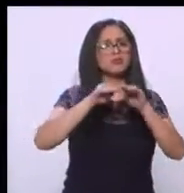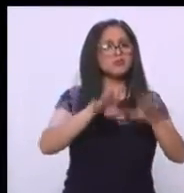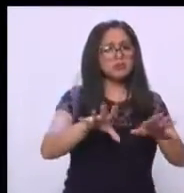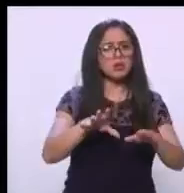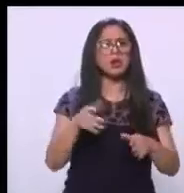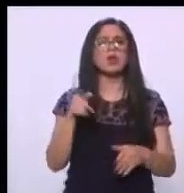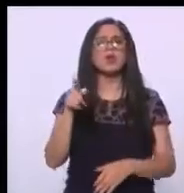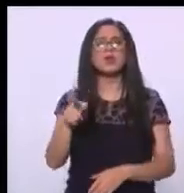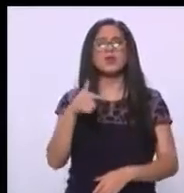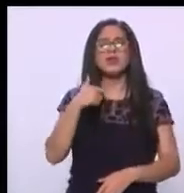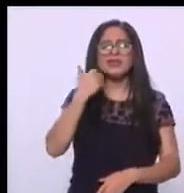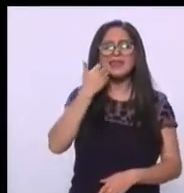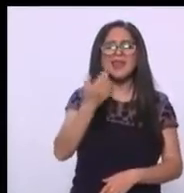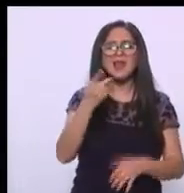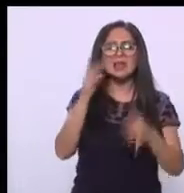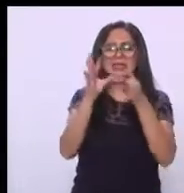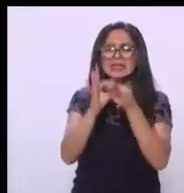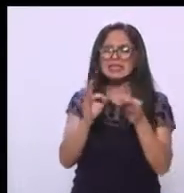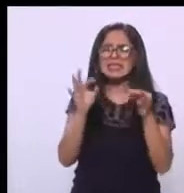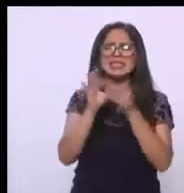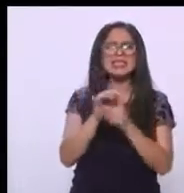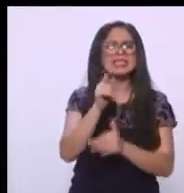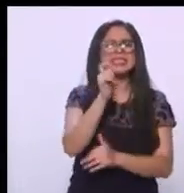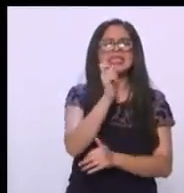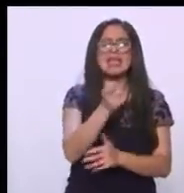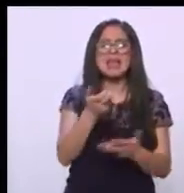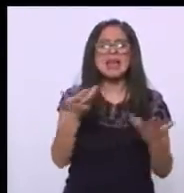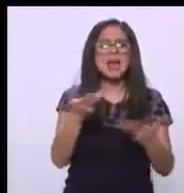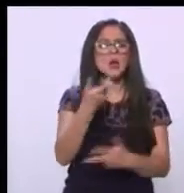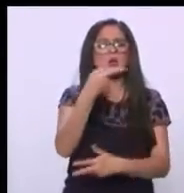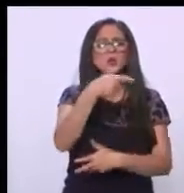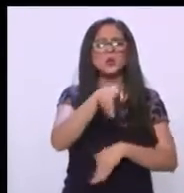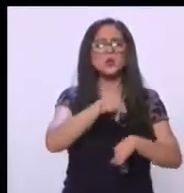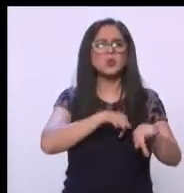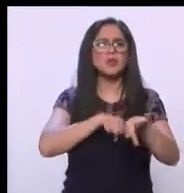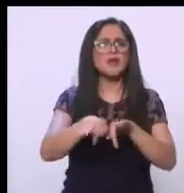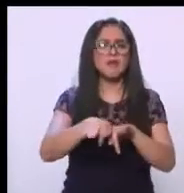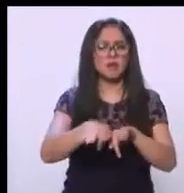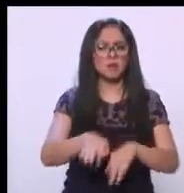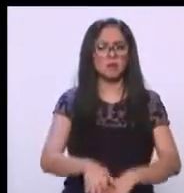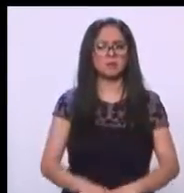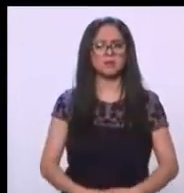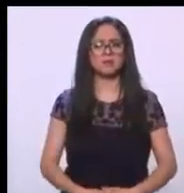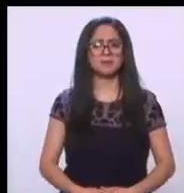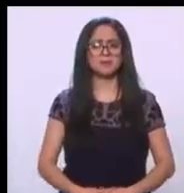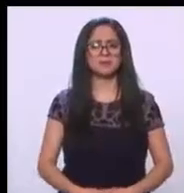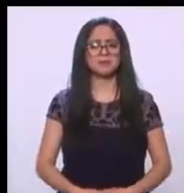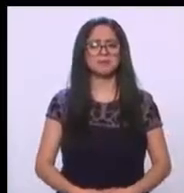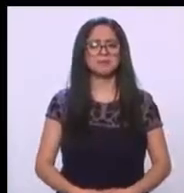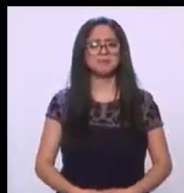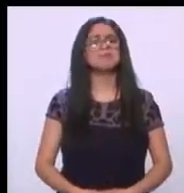contando. Cuéntanos un poquito de lo que es el trabajo que han venido haciendo. Sí, bueno, Infodemia